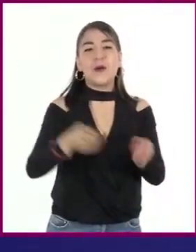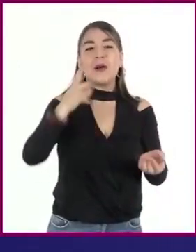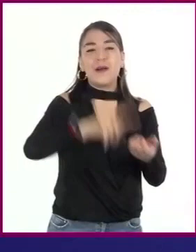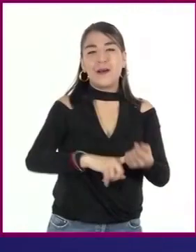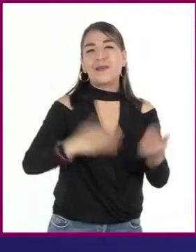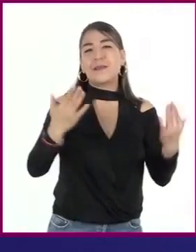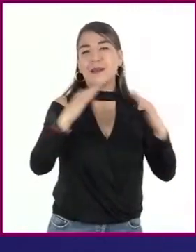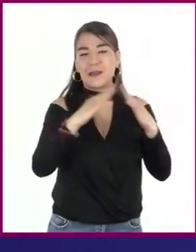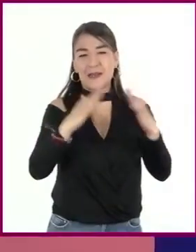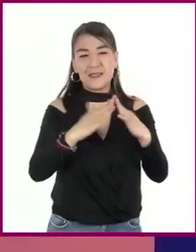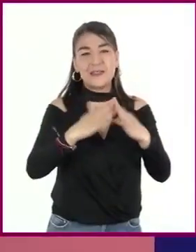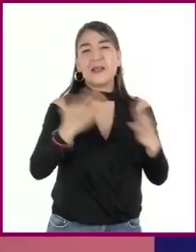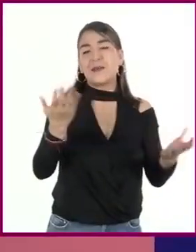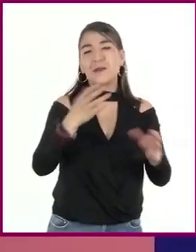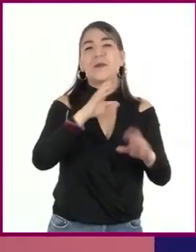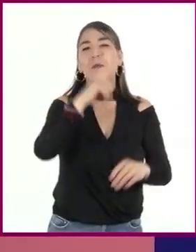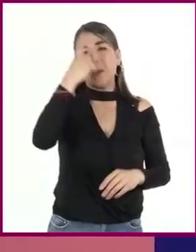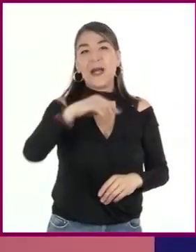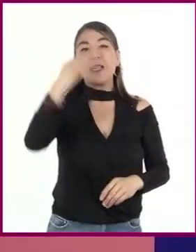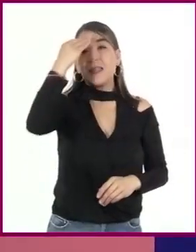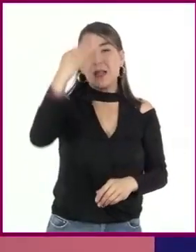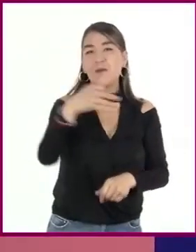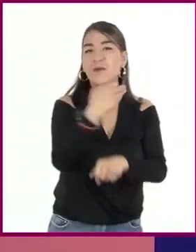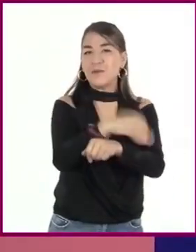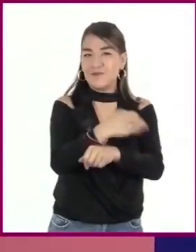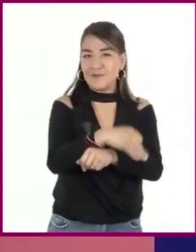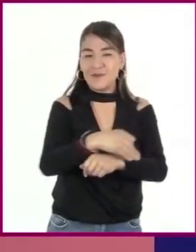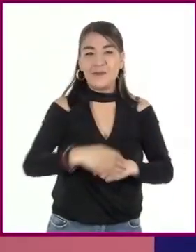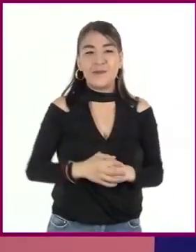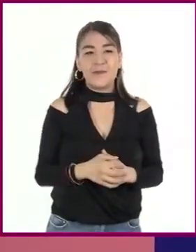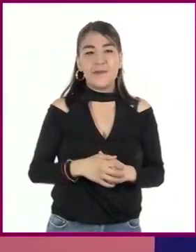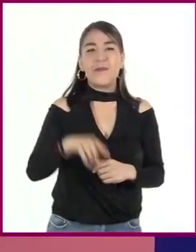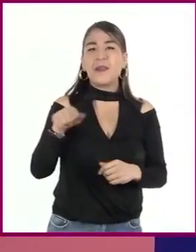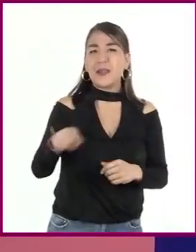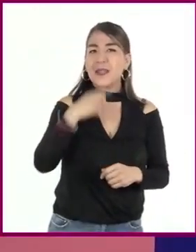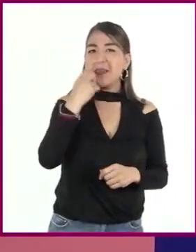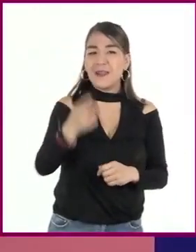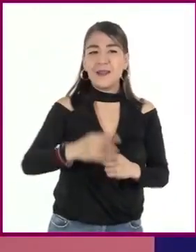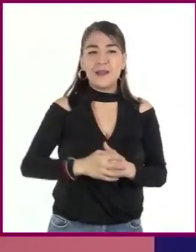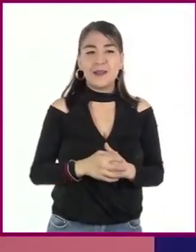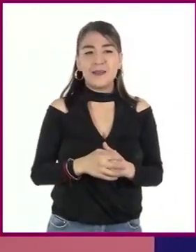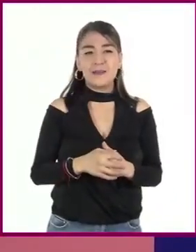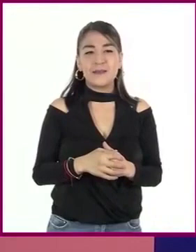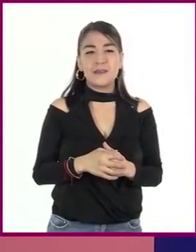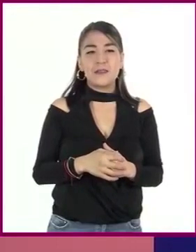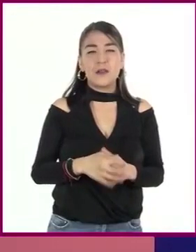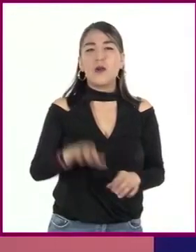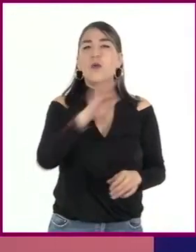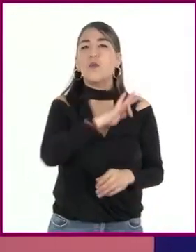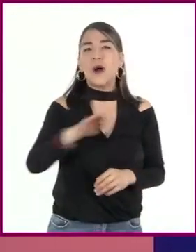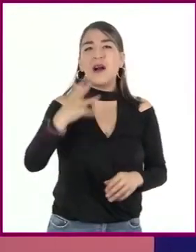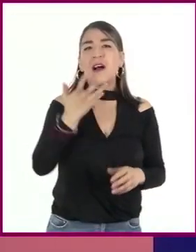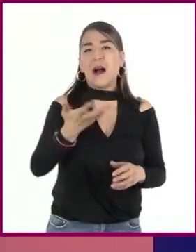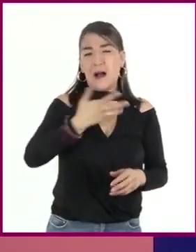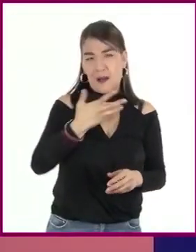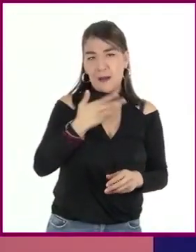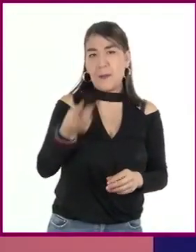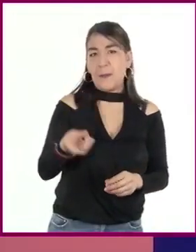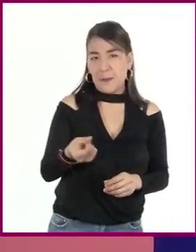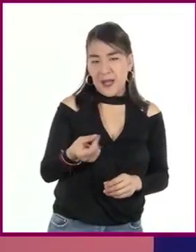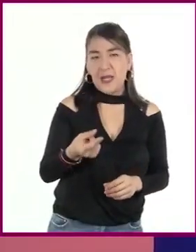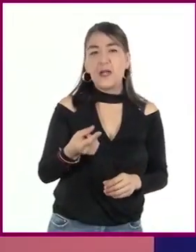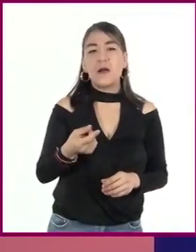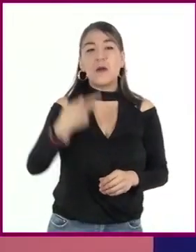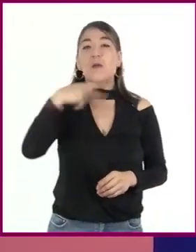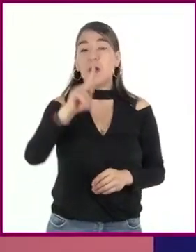durante el tiempo estipulado. Como aquí, donde dice que sí puedo tener mascota, pero que